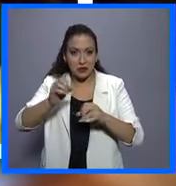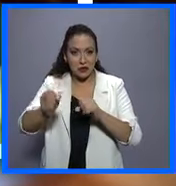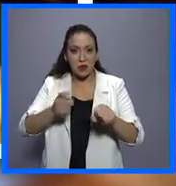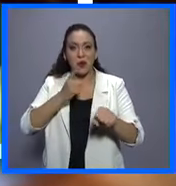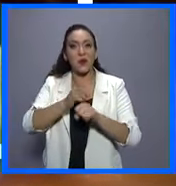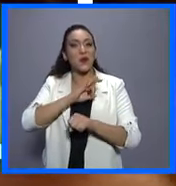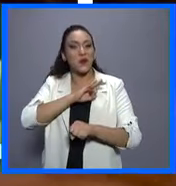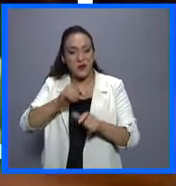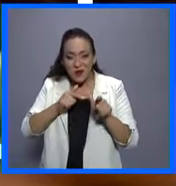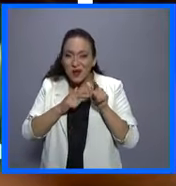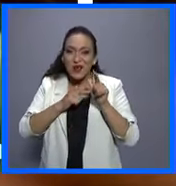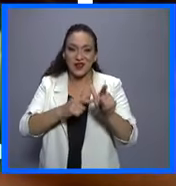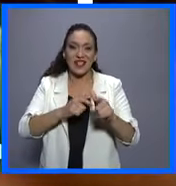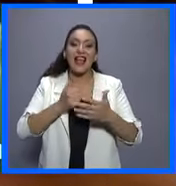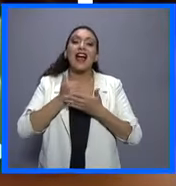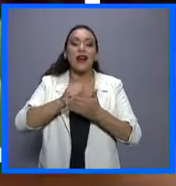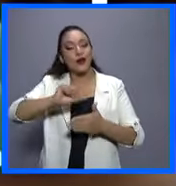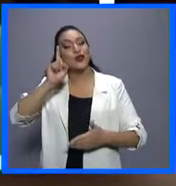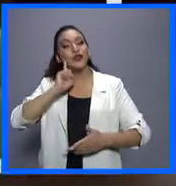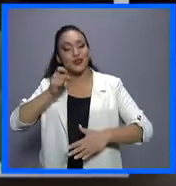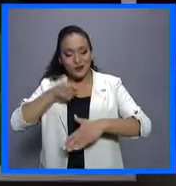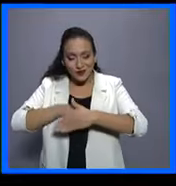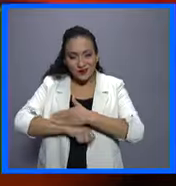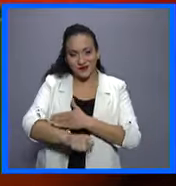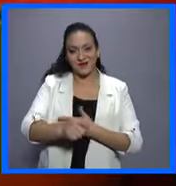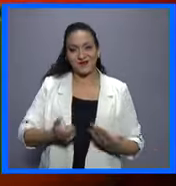la práctica de la partería tradicional.